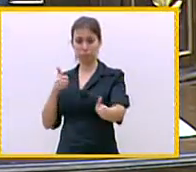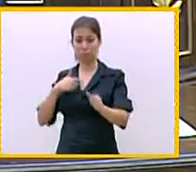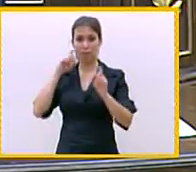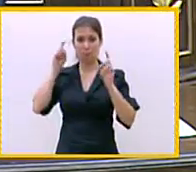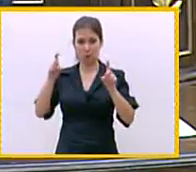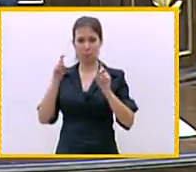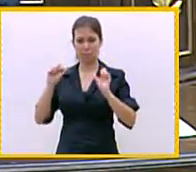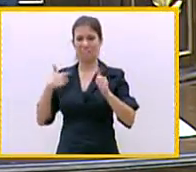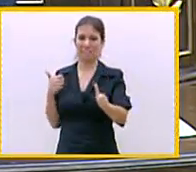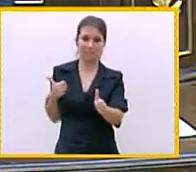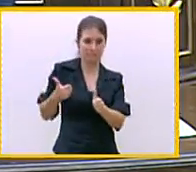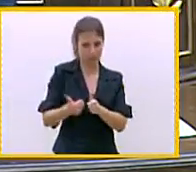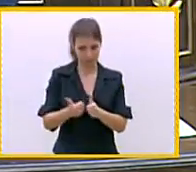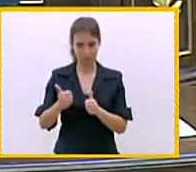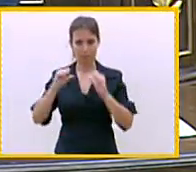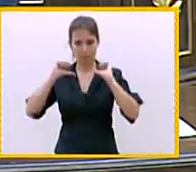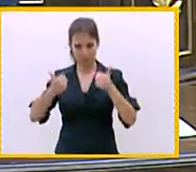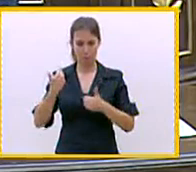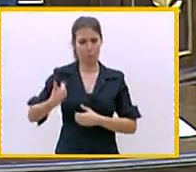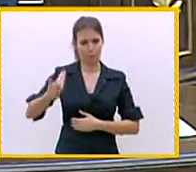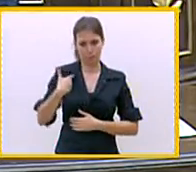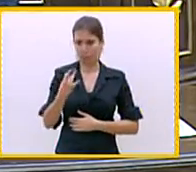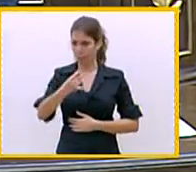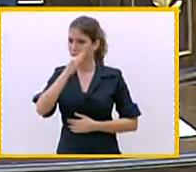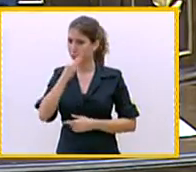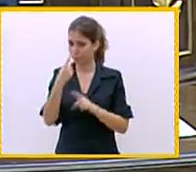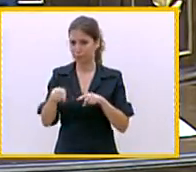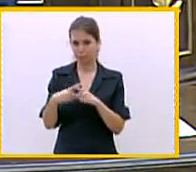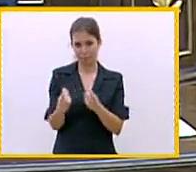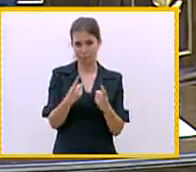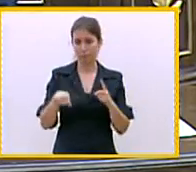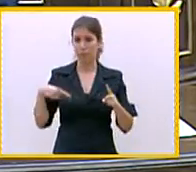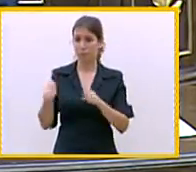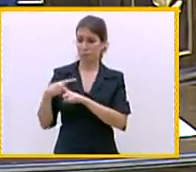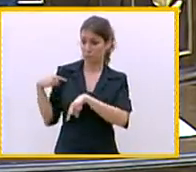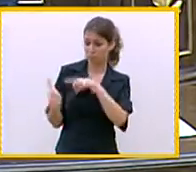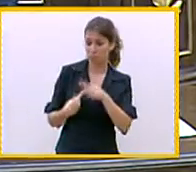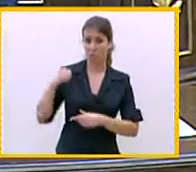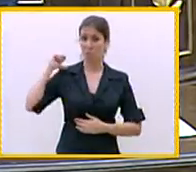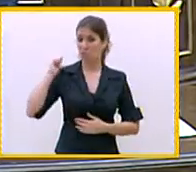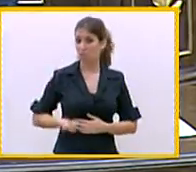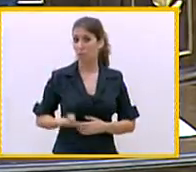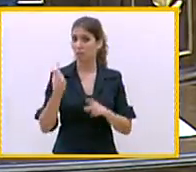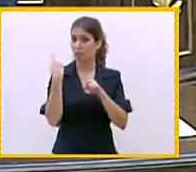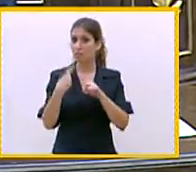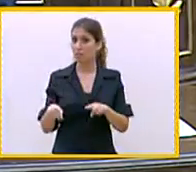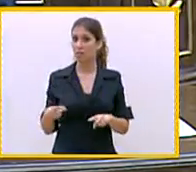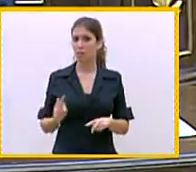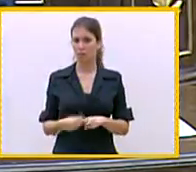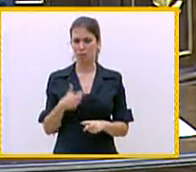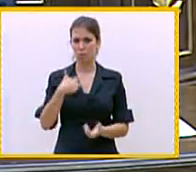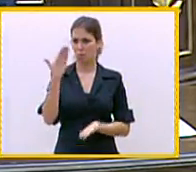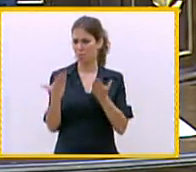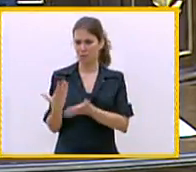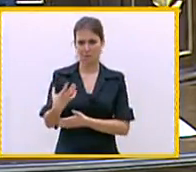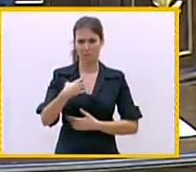graves déficits educativos, y además disponemos de un patrimonio y una riqueza sin comparación